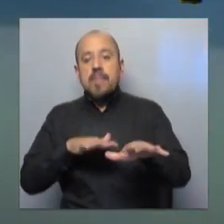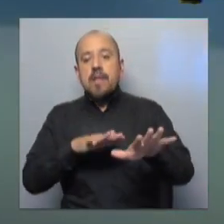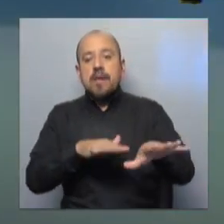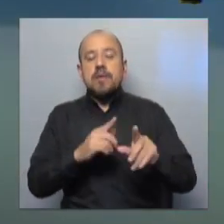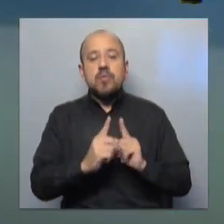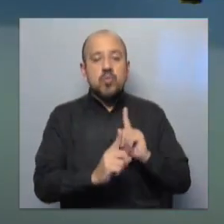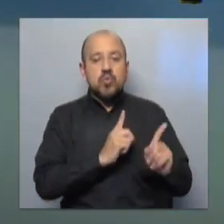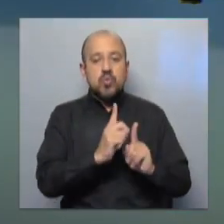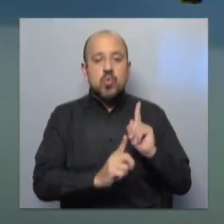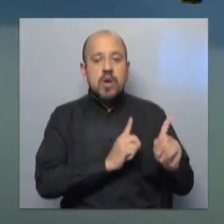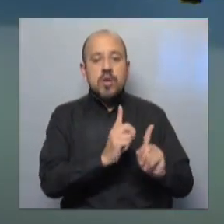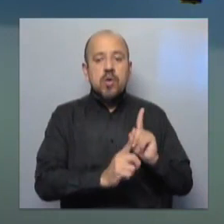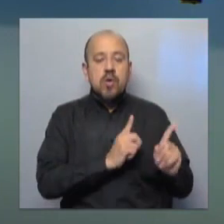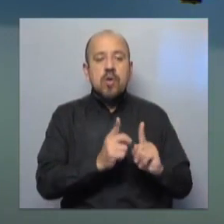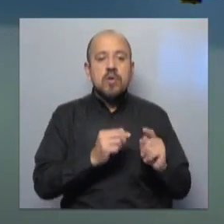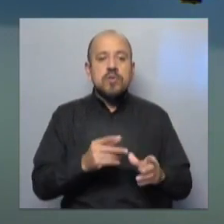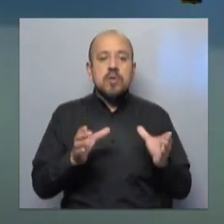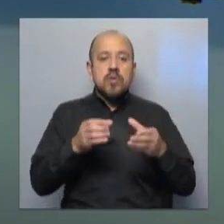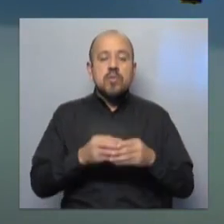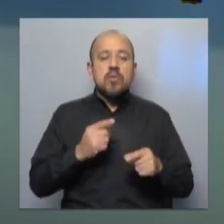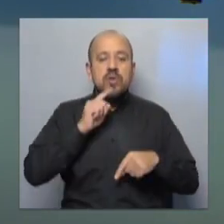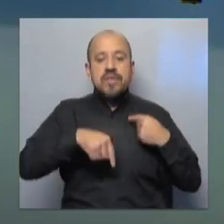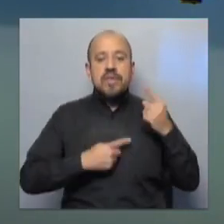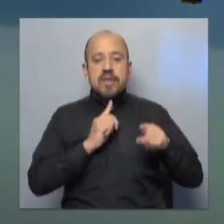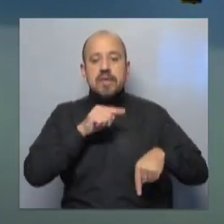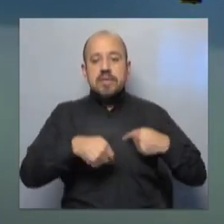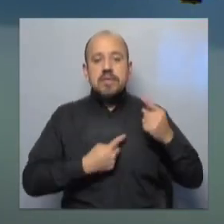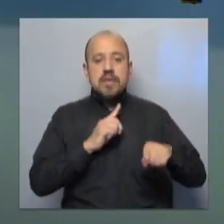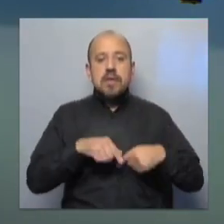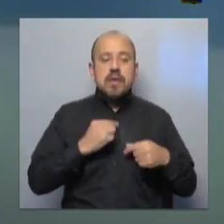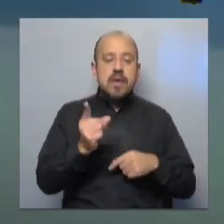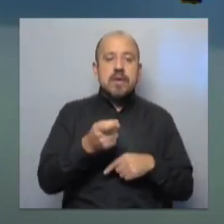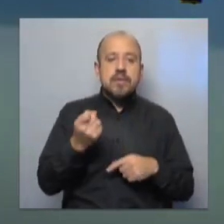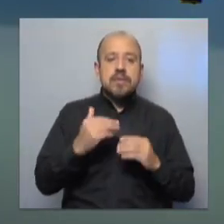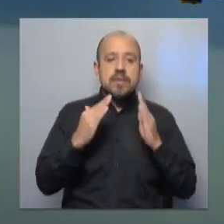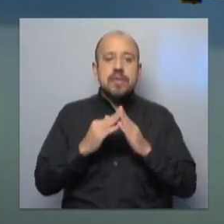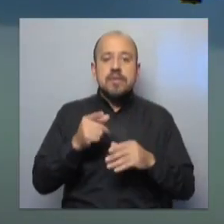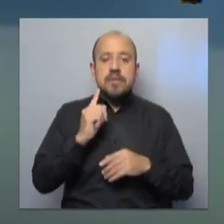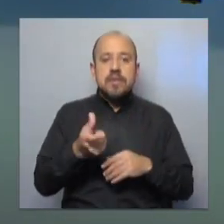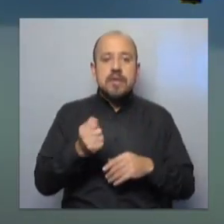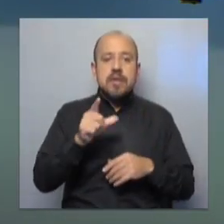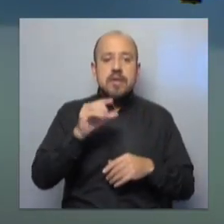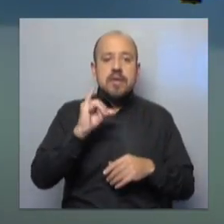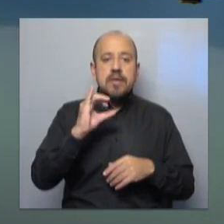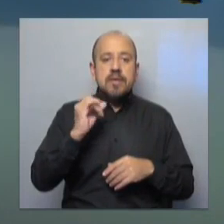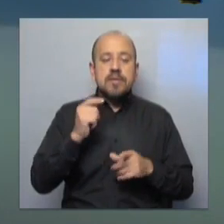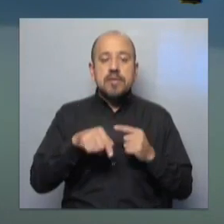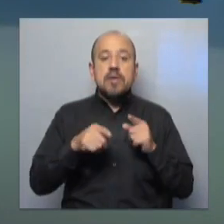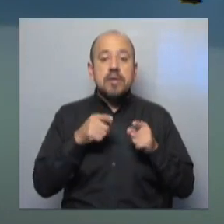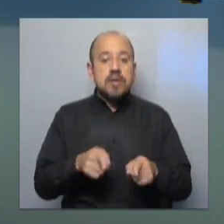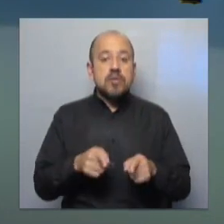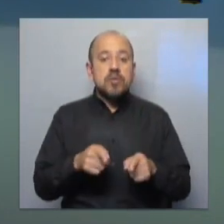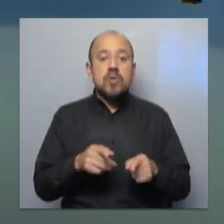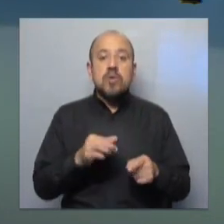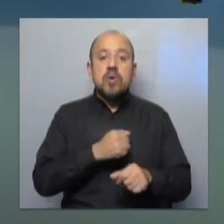de el servicio de diálisis del sanatorio de la ex casa de galicia tienen cobertura asegurada ese servicio asegurado